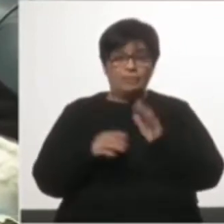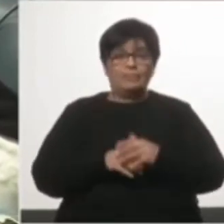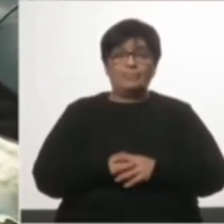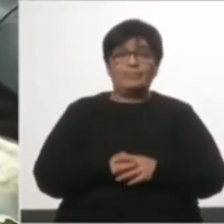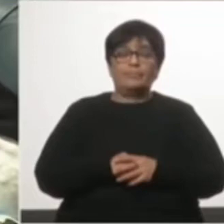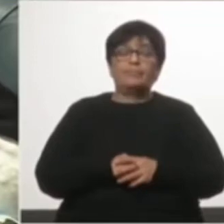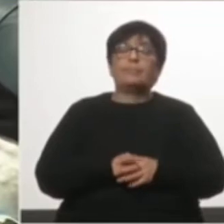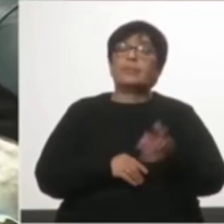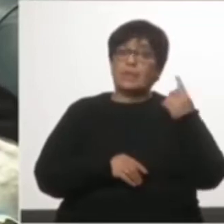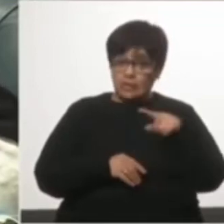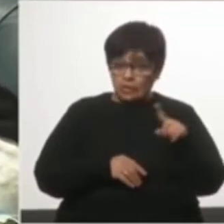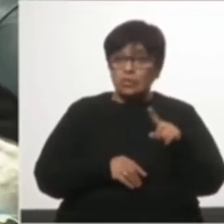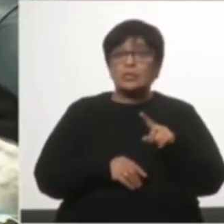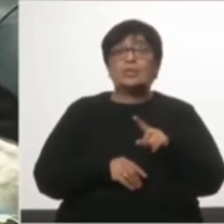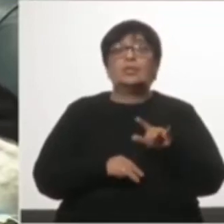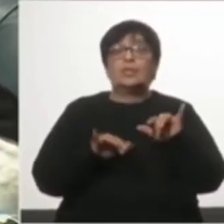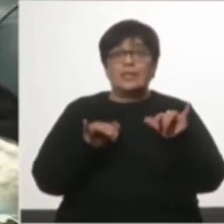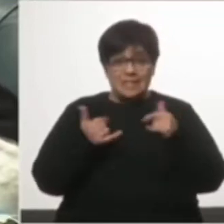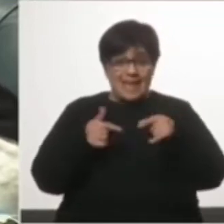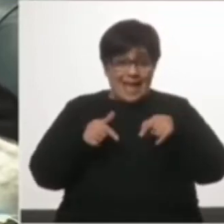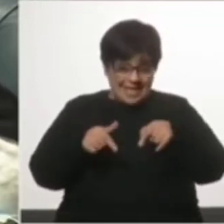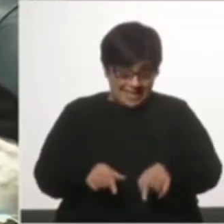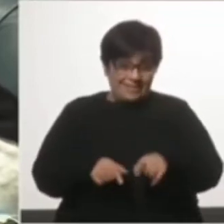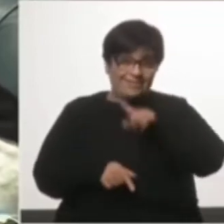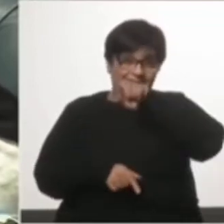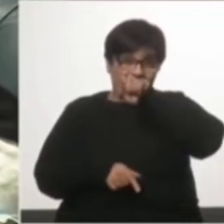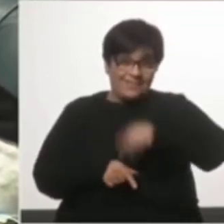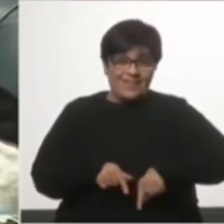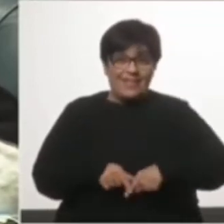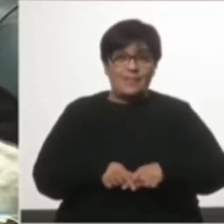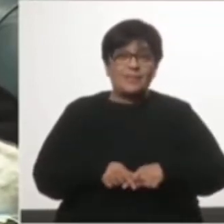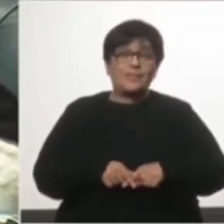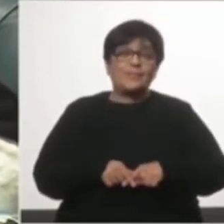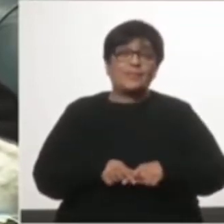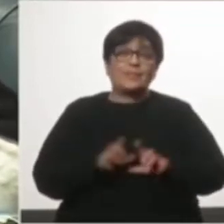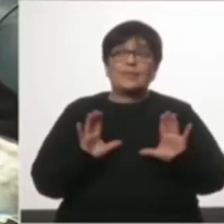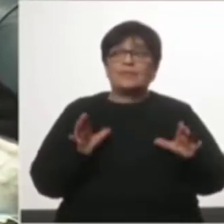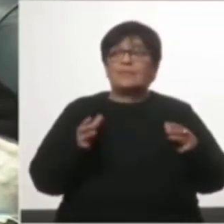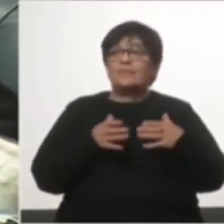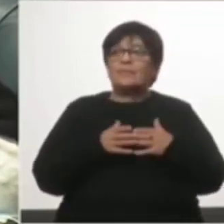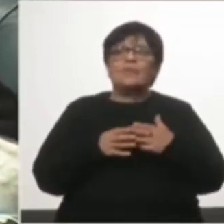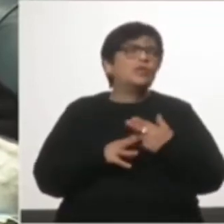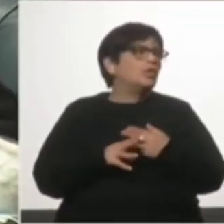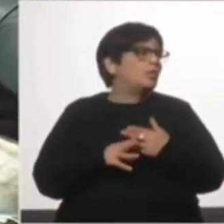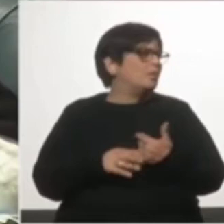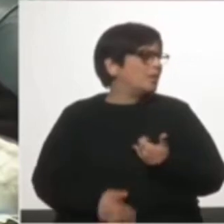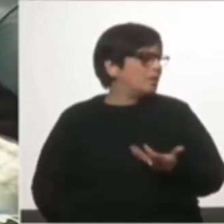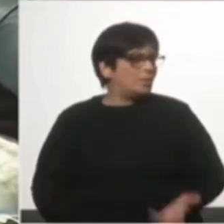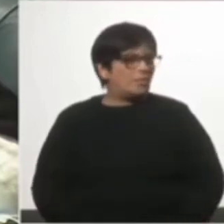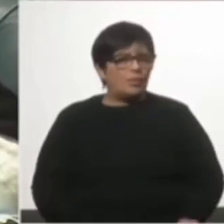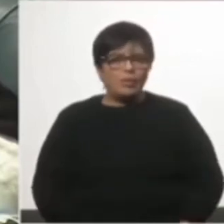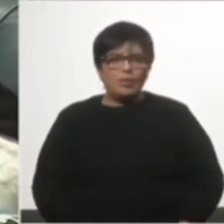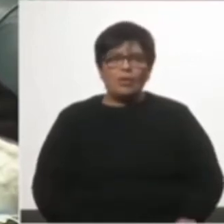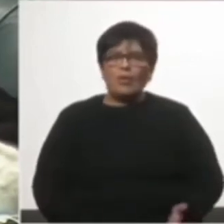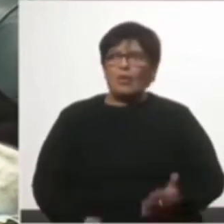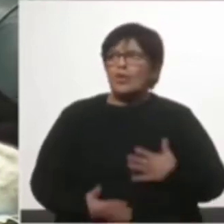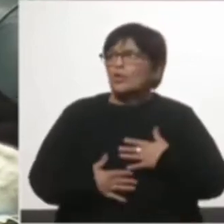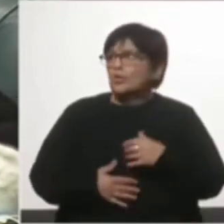entonces llegó en ese primer momento la cuarentena, yo no sé cómo llamarla,